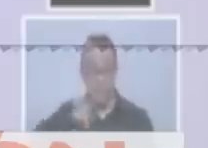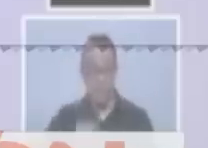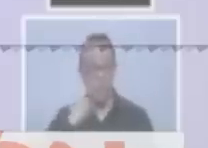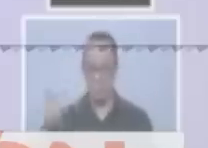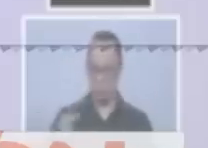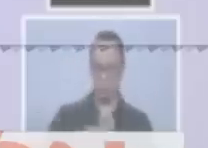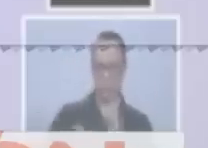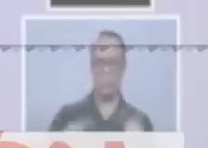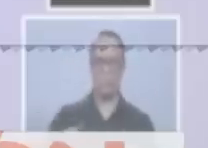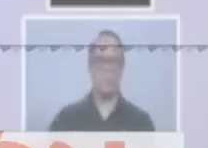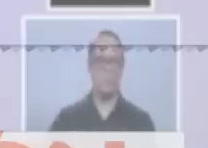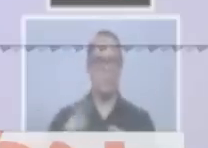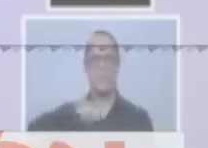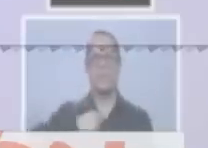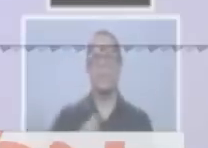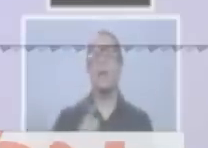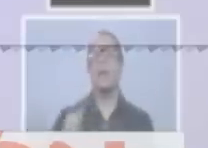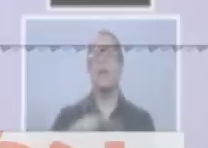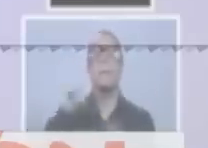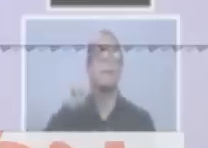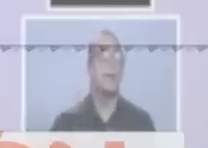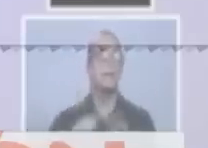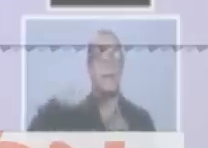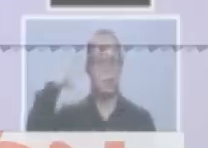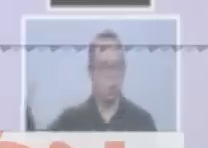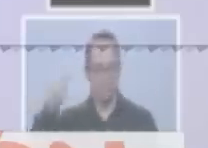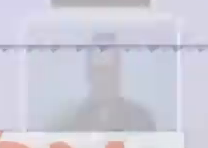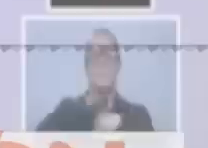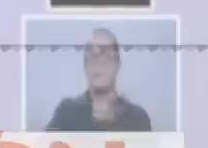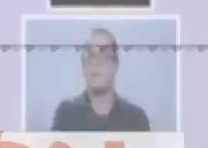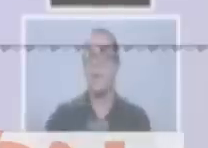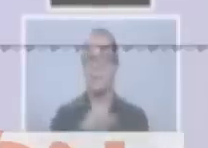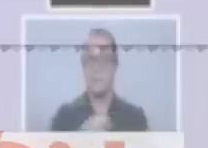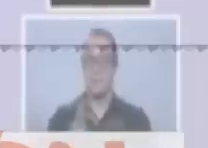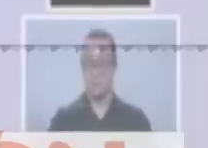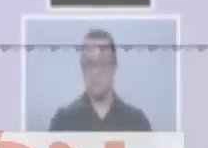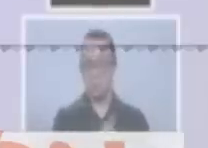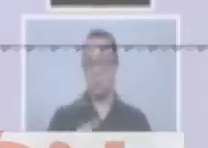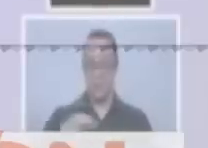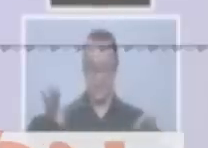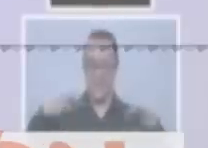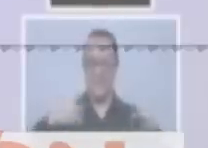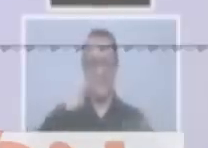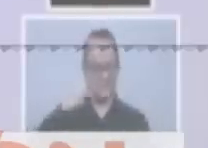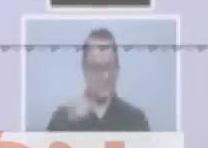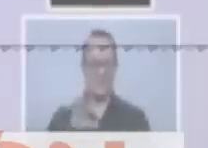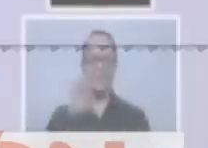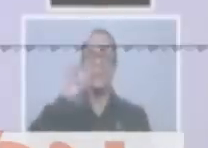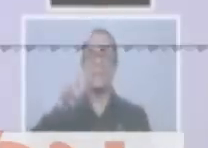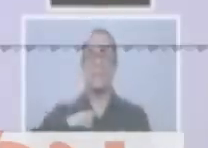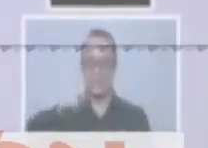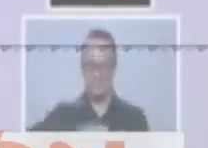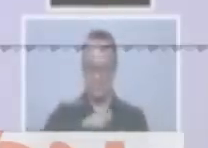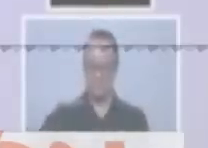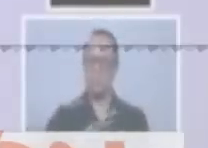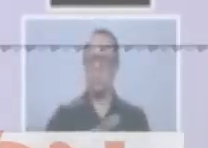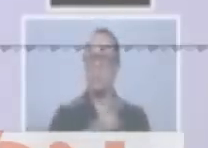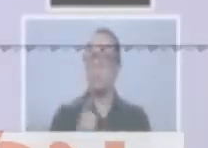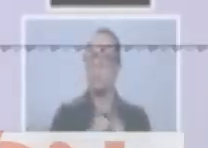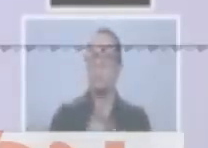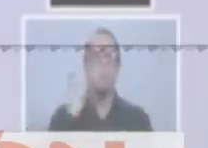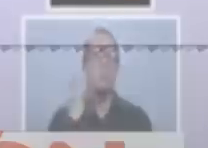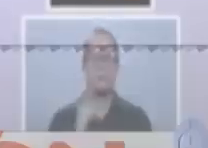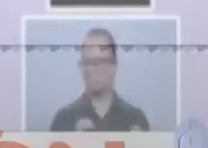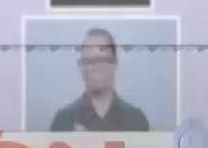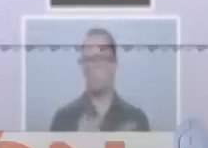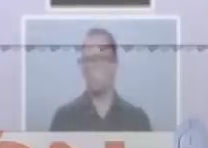vive en Tamaulipas, que vive en Zacatecas, que vive en Colima. Ahí te darás cuenta de la verdad. Cuando tengas la boleta en tus manos, te pido que no pienses en un partido político. Piensa en tu